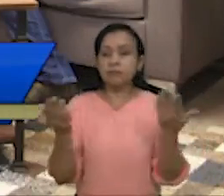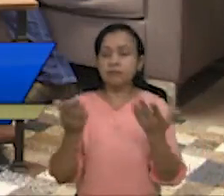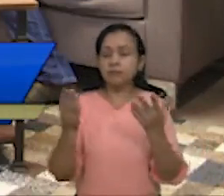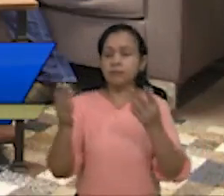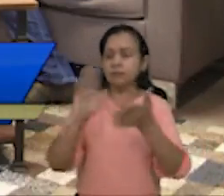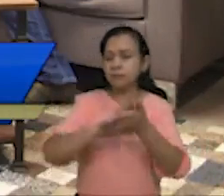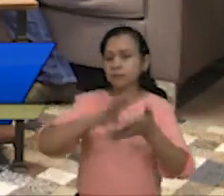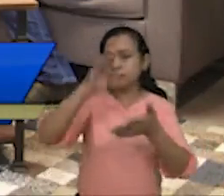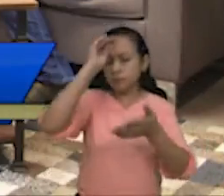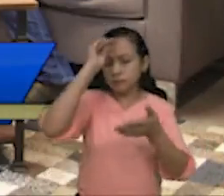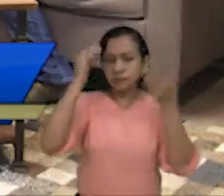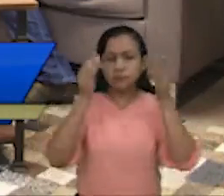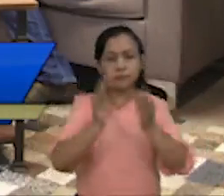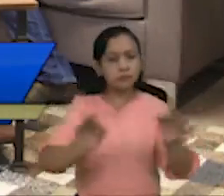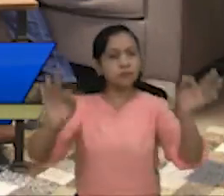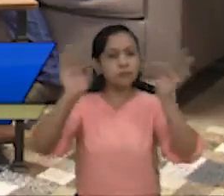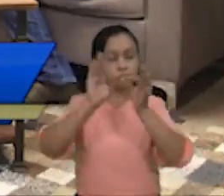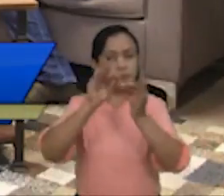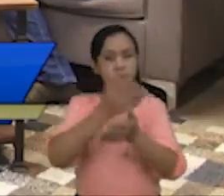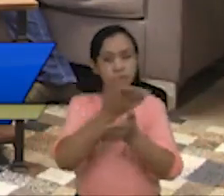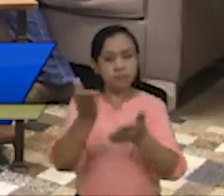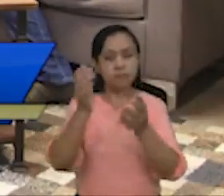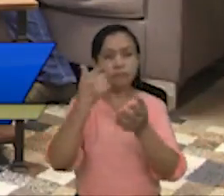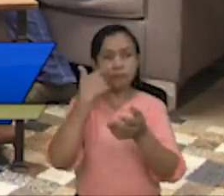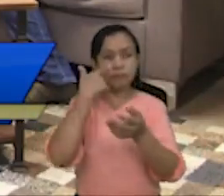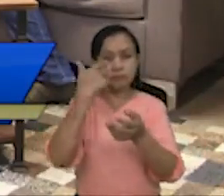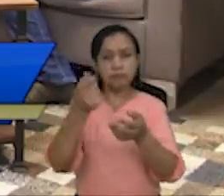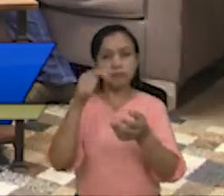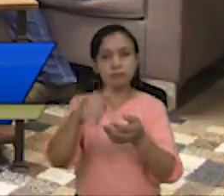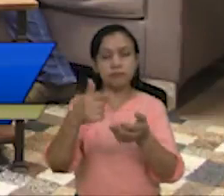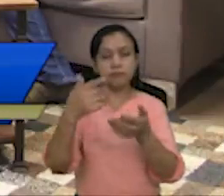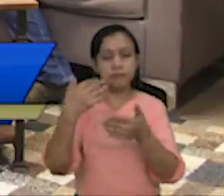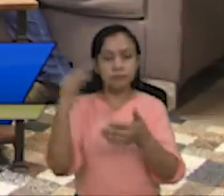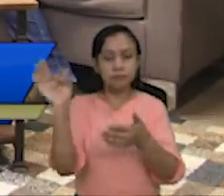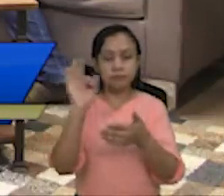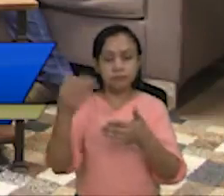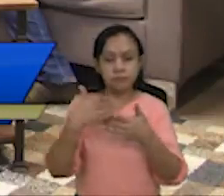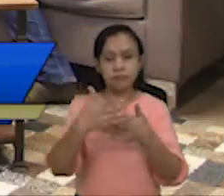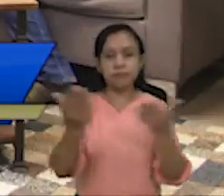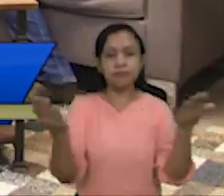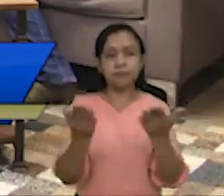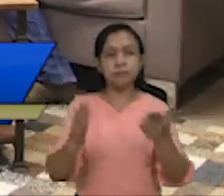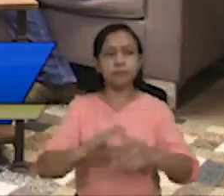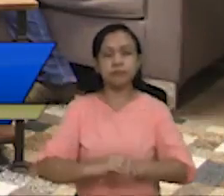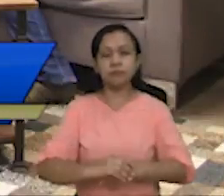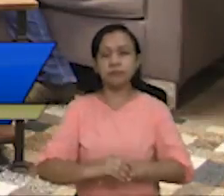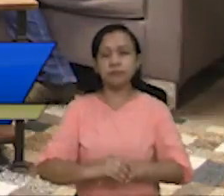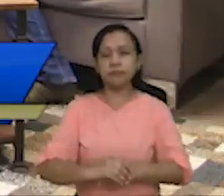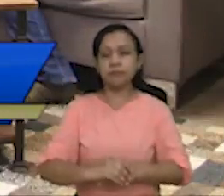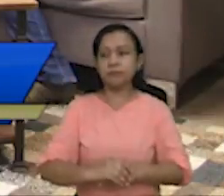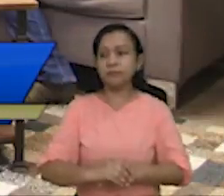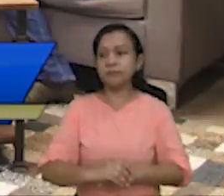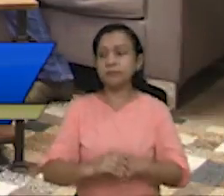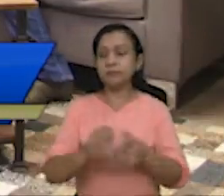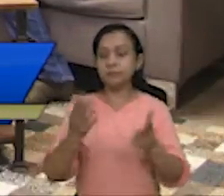lecciones importantes han podido ustedes reconocer en esta trayectoria en el periodismo? Fíjate